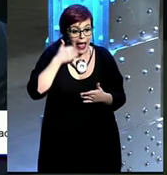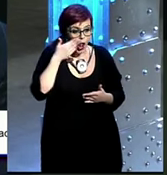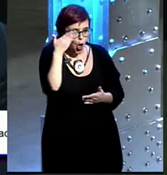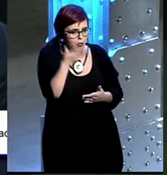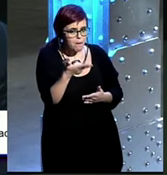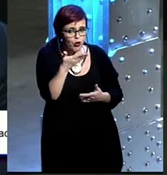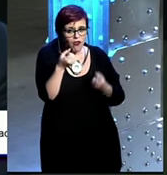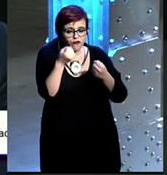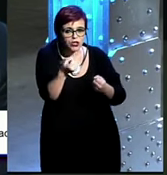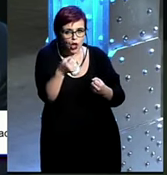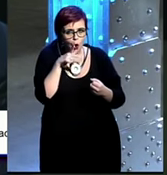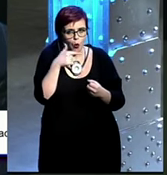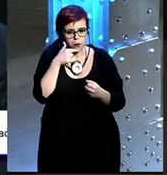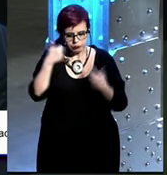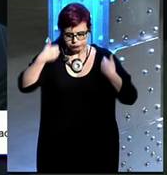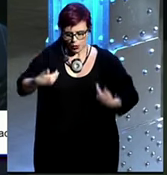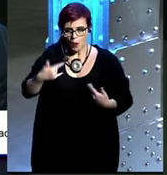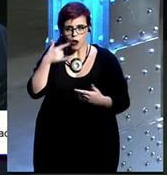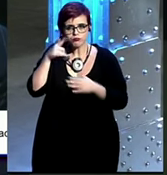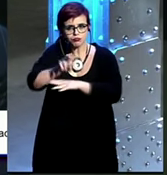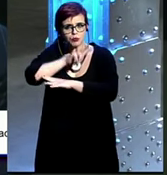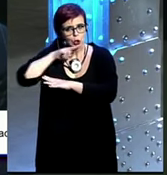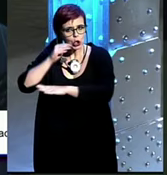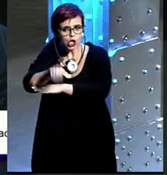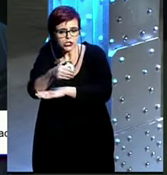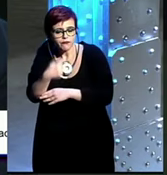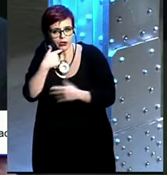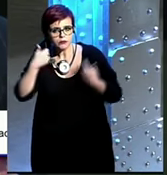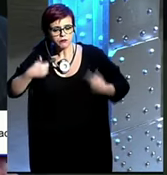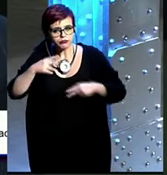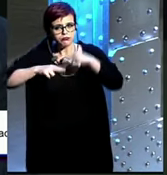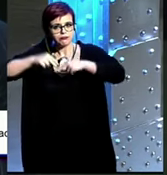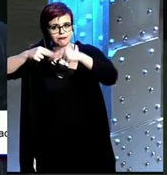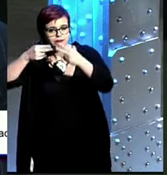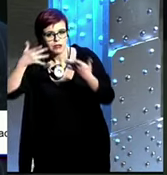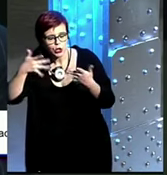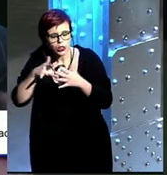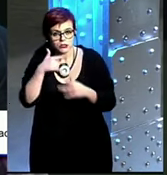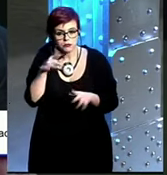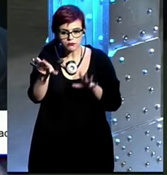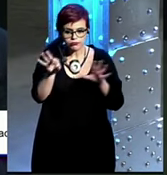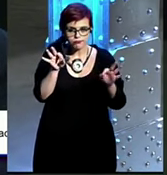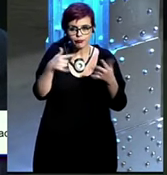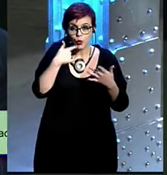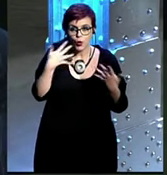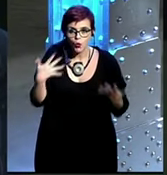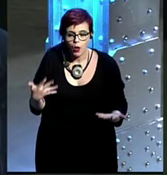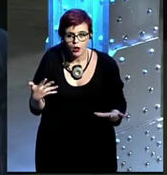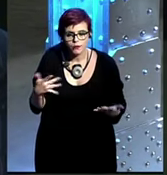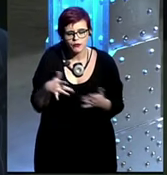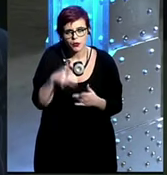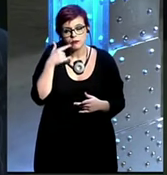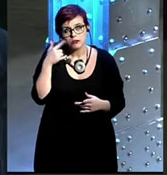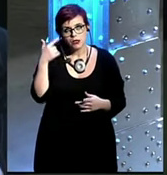y conservar mi integridad como ser humano. Y no podía decidir cuál hacer. Y decía, saldré con